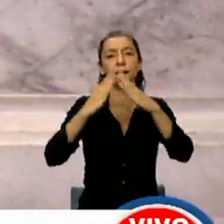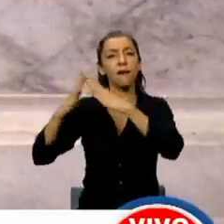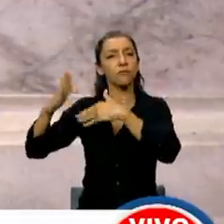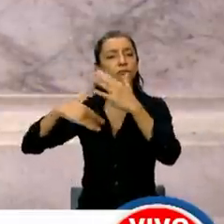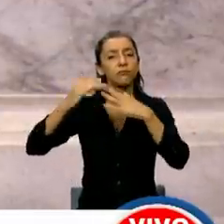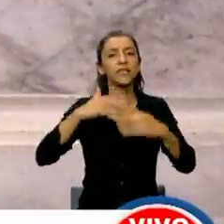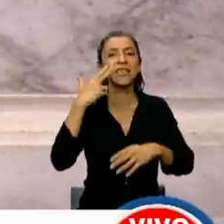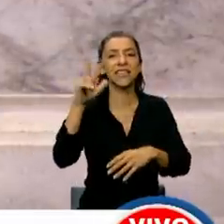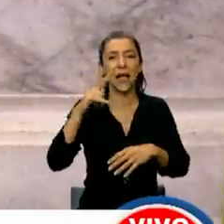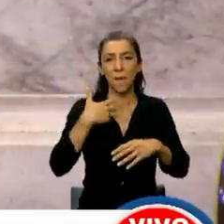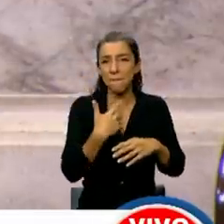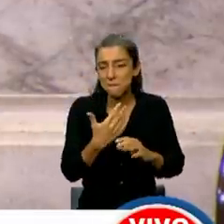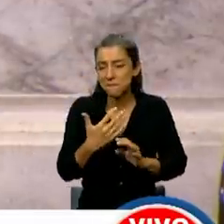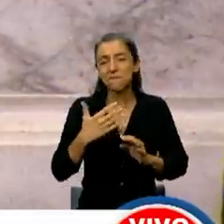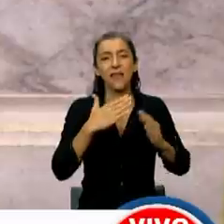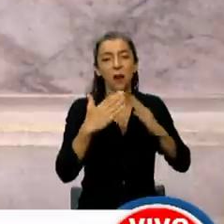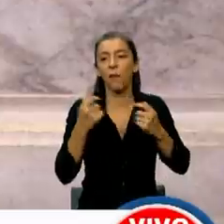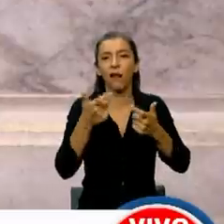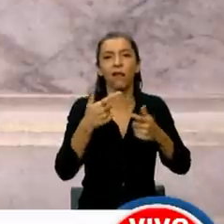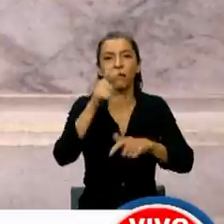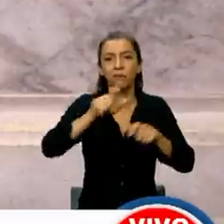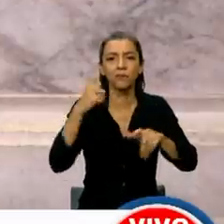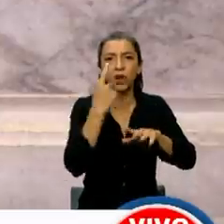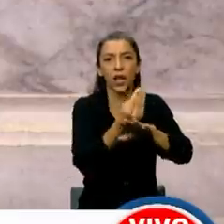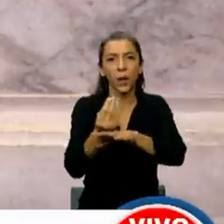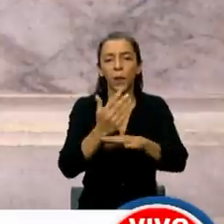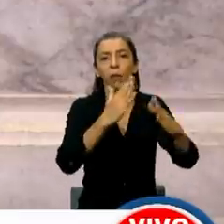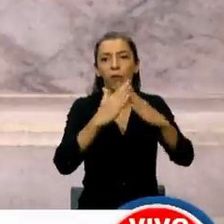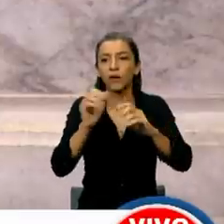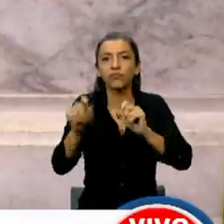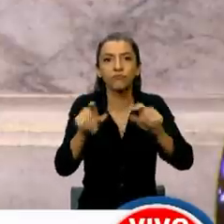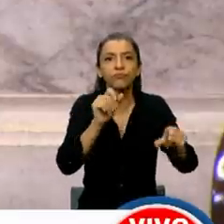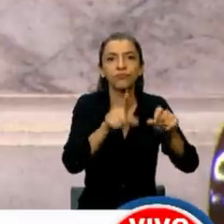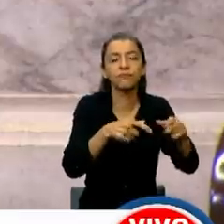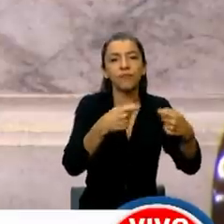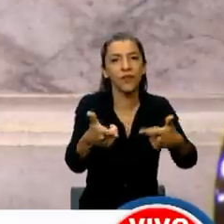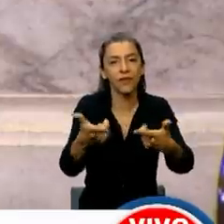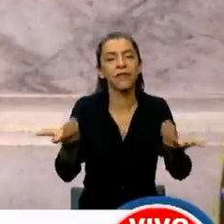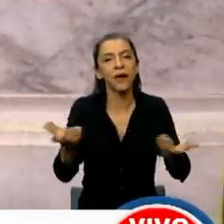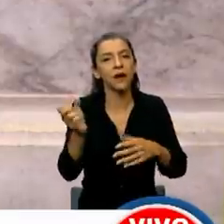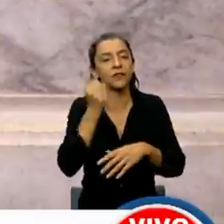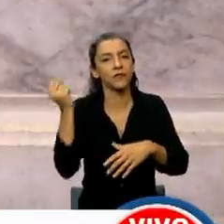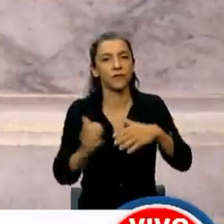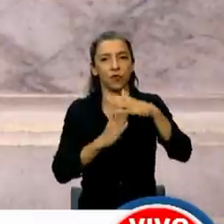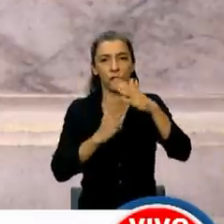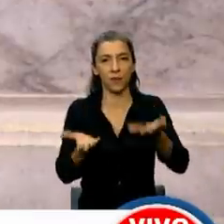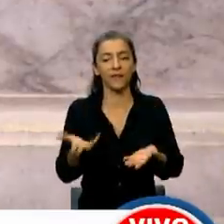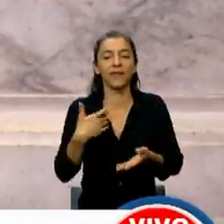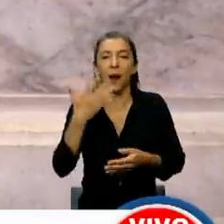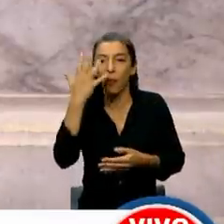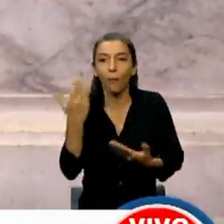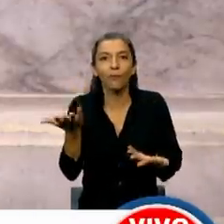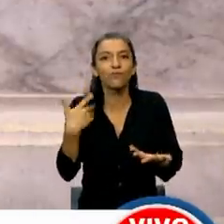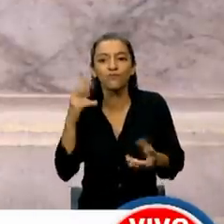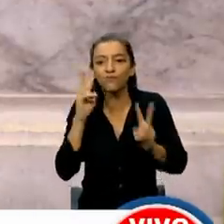un techo digno un montón de entrerrianos y entrerrianas y fundamentalmente que quiere ver la sonrisa